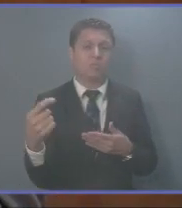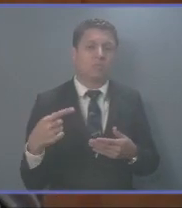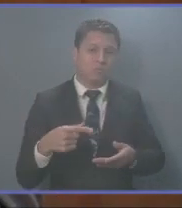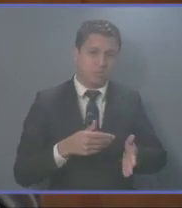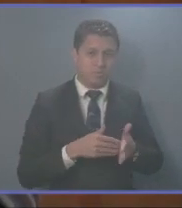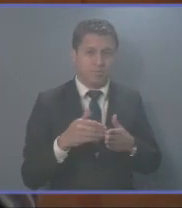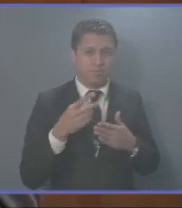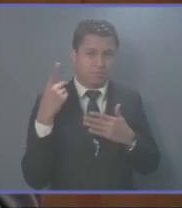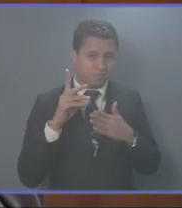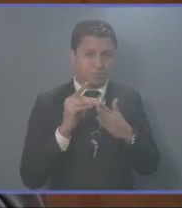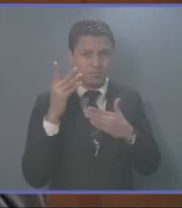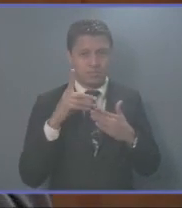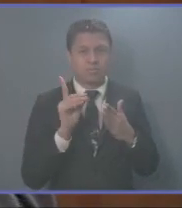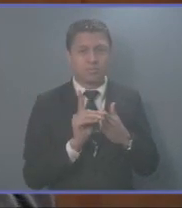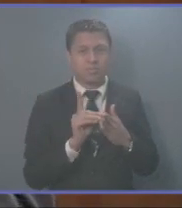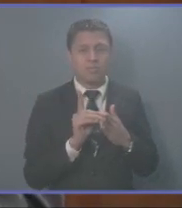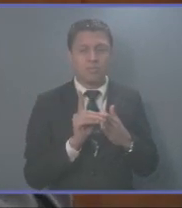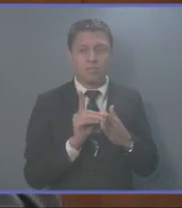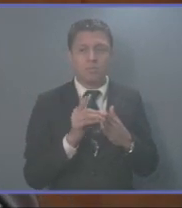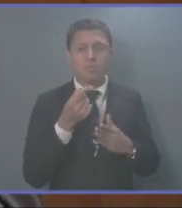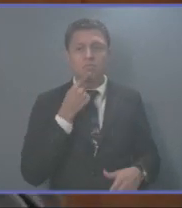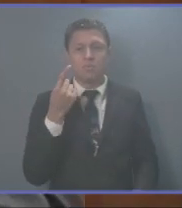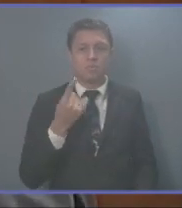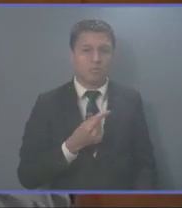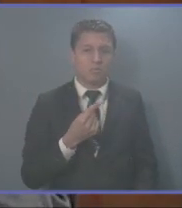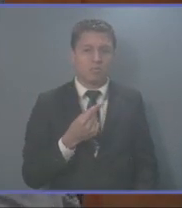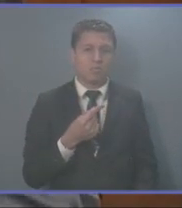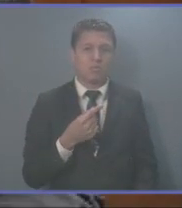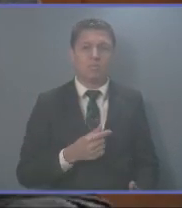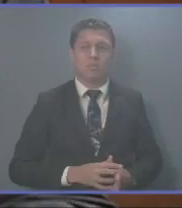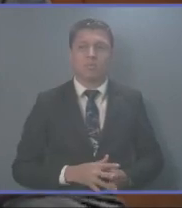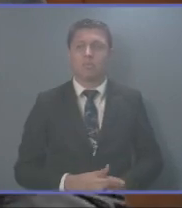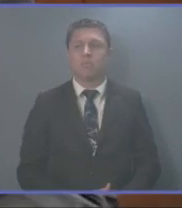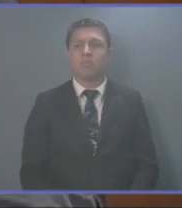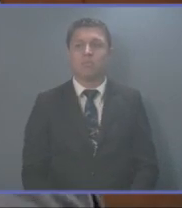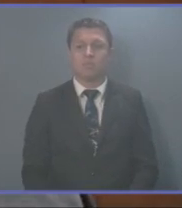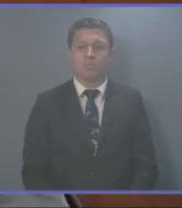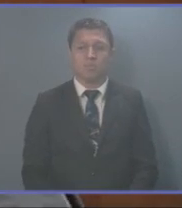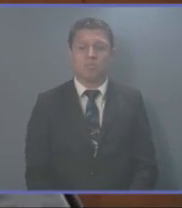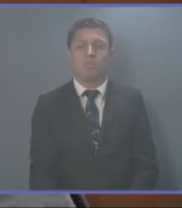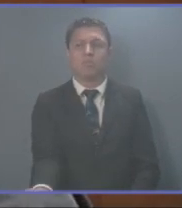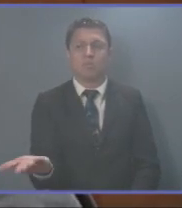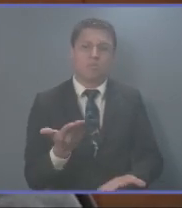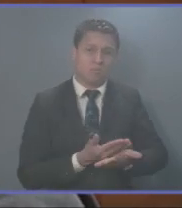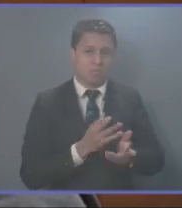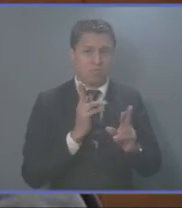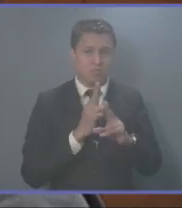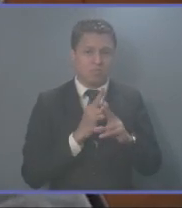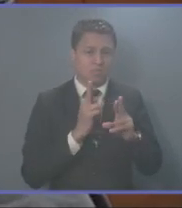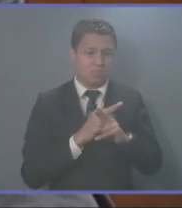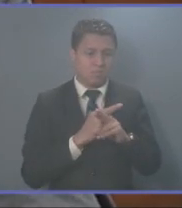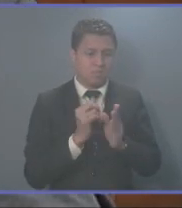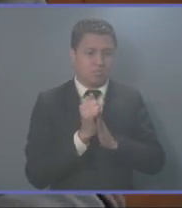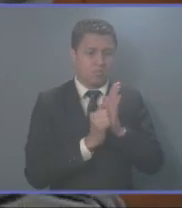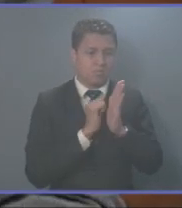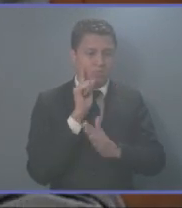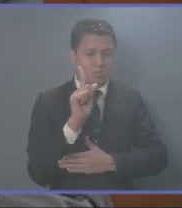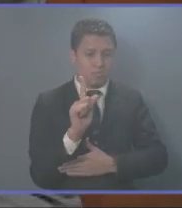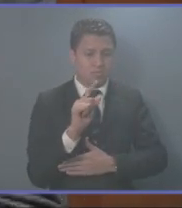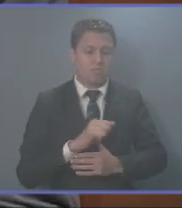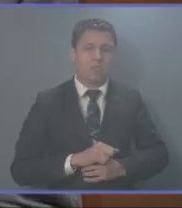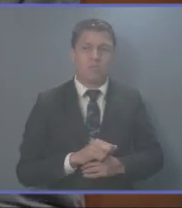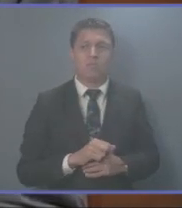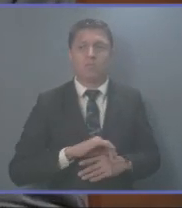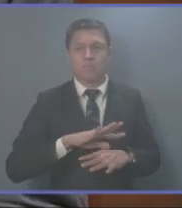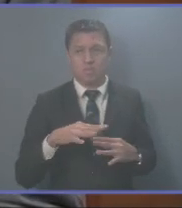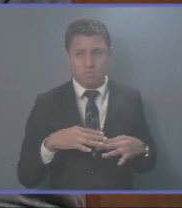de los diputados y diputadas, decreta la siguiente reforma al Código Penal, artículo 1.